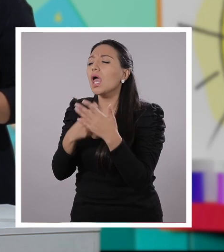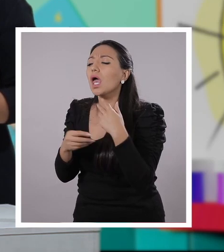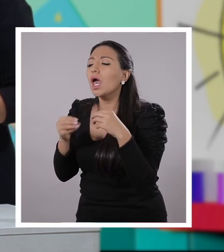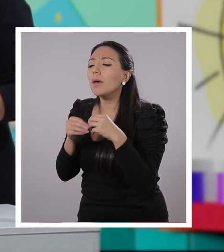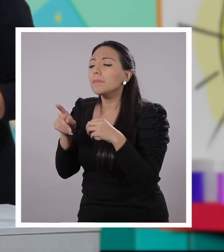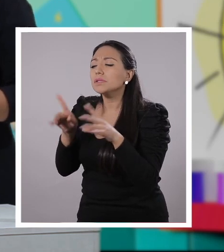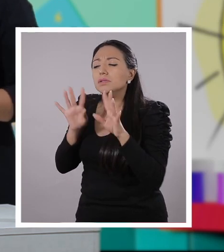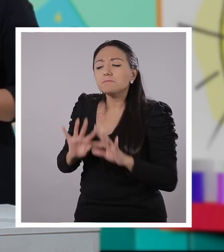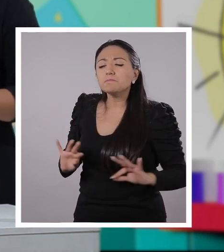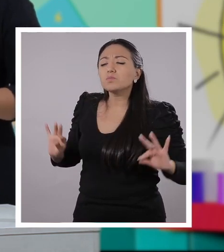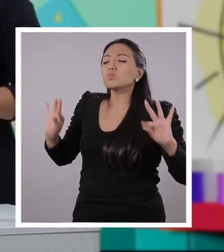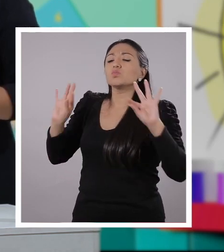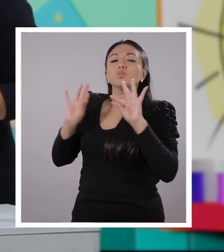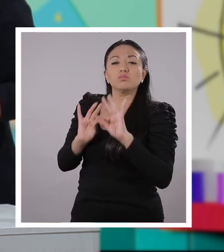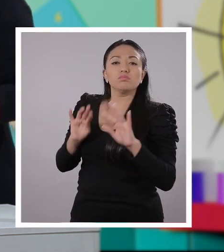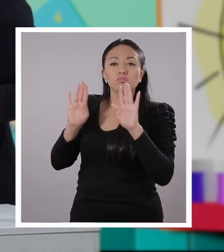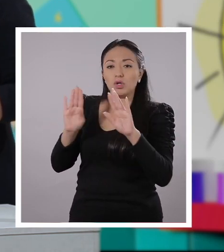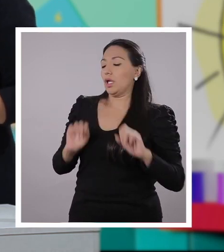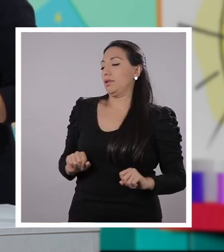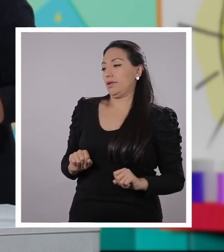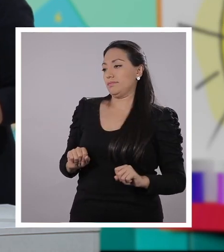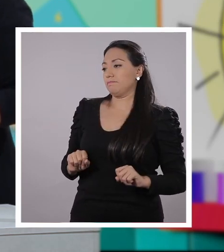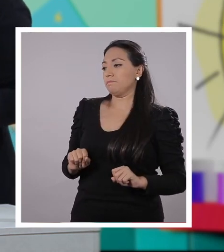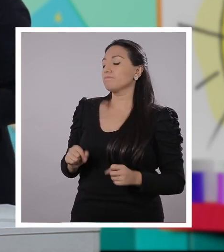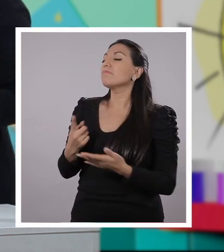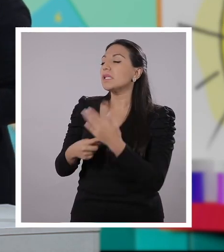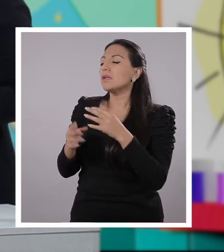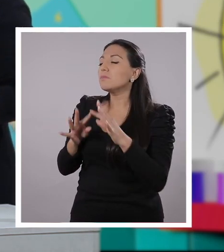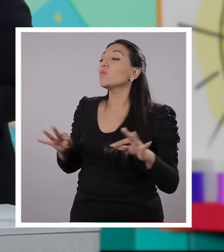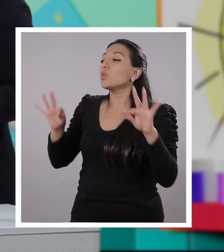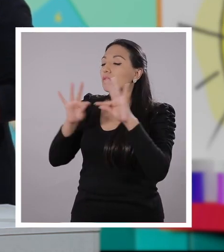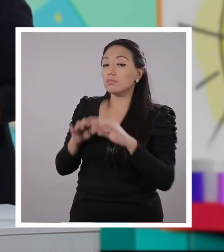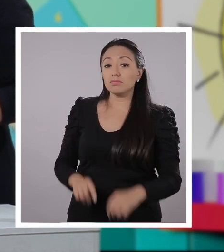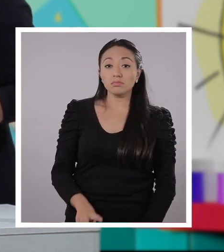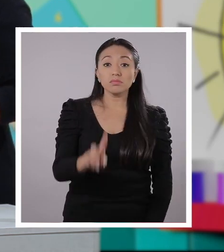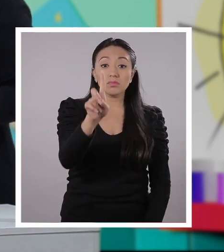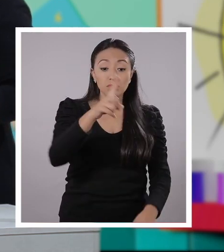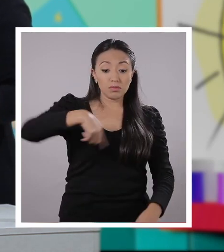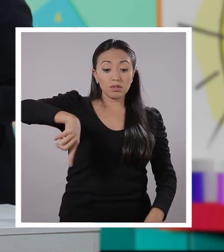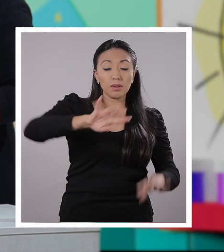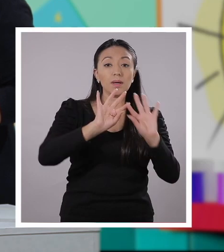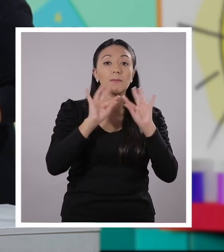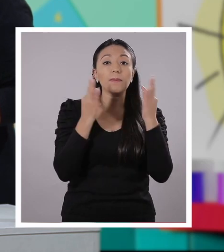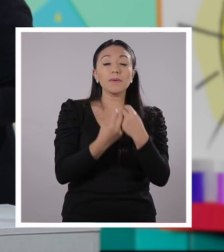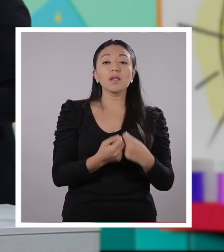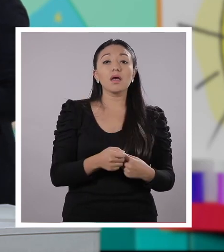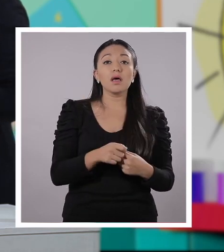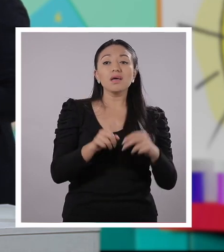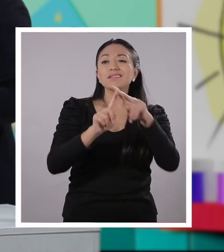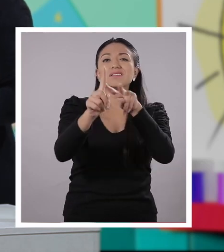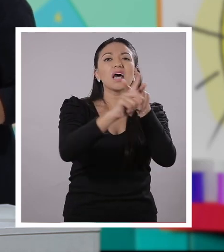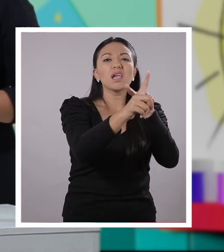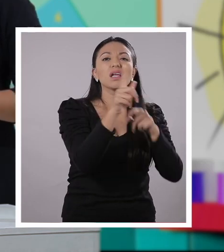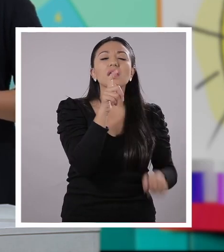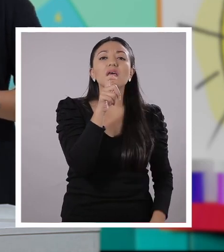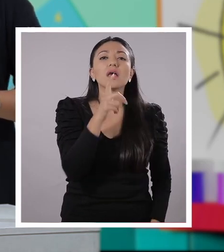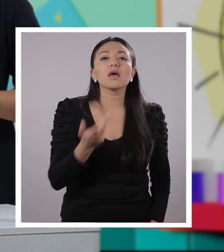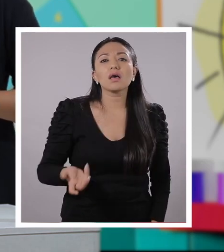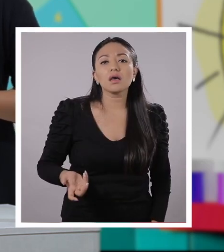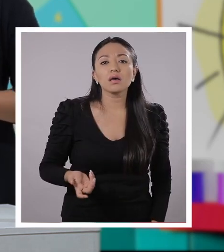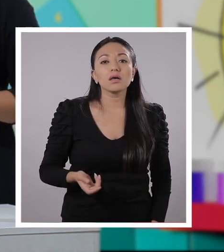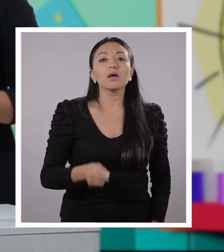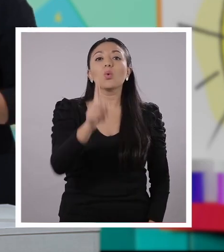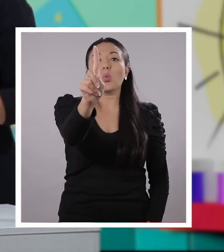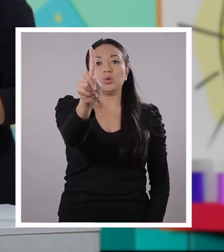en el protocolo de seguridad que es muy, muy importante. ¿Qué, bro? En una familia, ¿cuántas personas deberían salir? Es